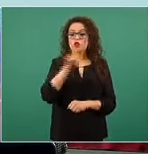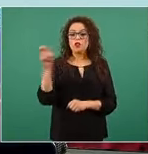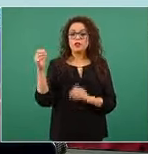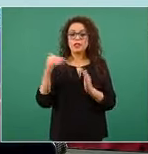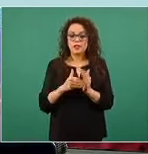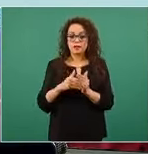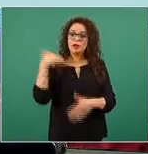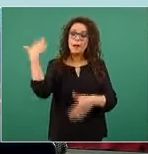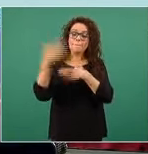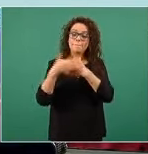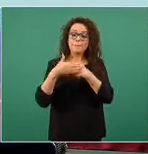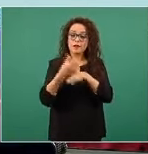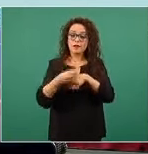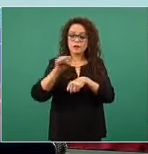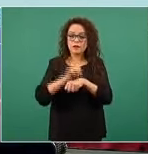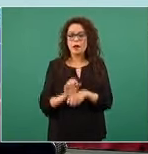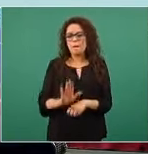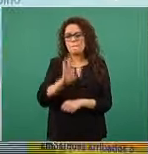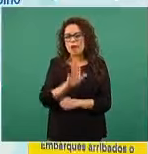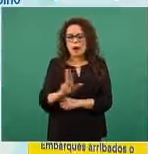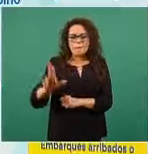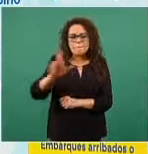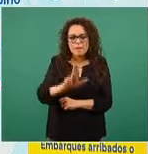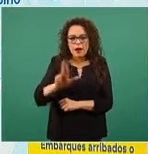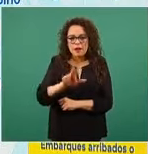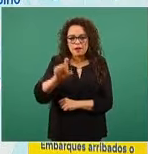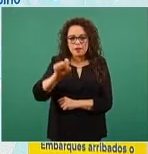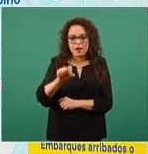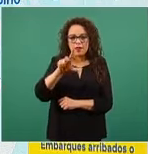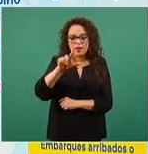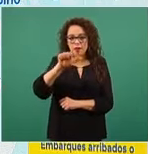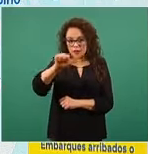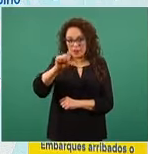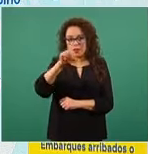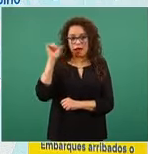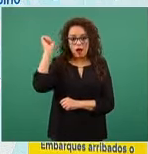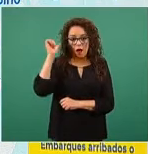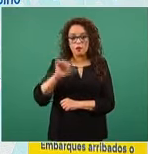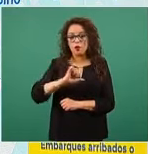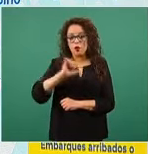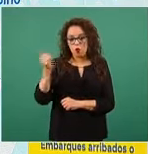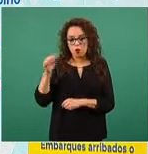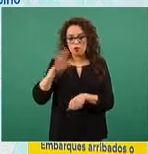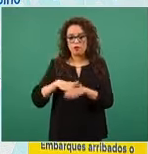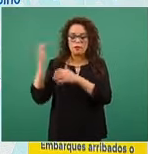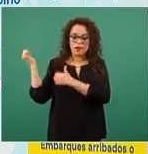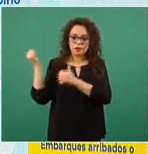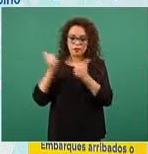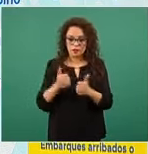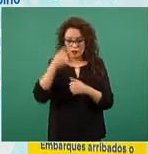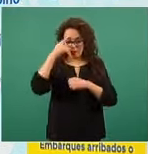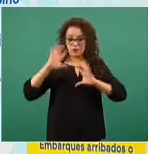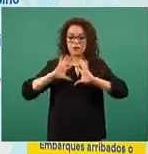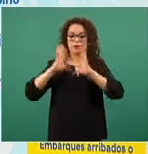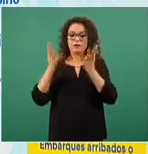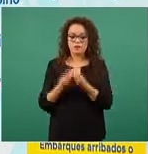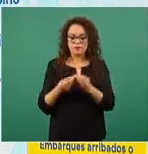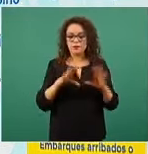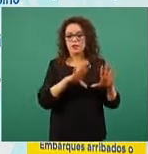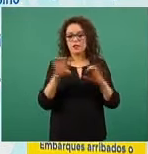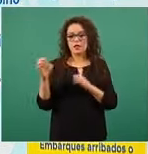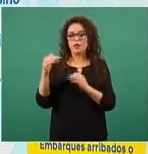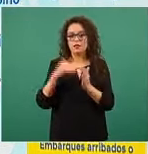muy probablemente el martes 26, otras 300.000 para completar durante abril las 500.000